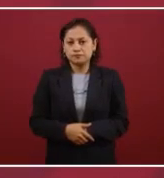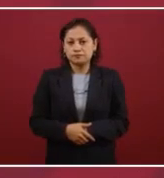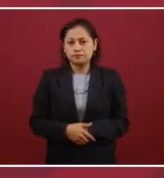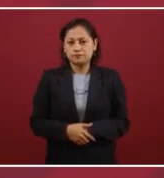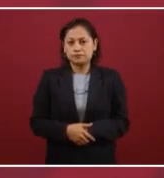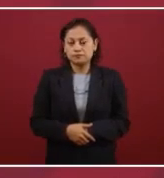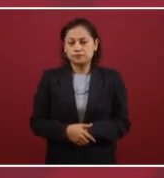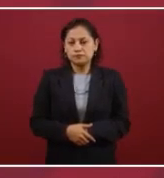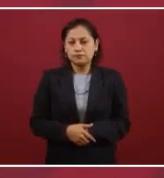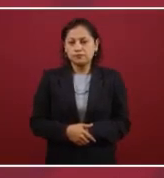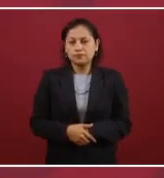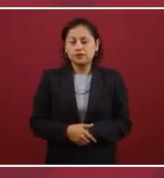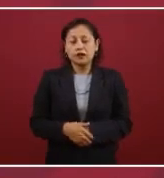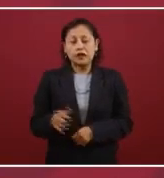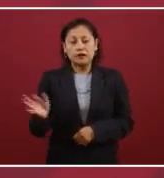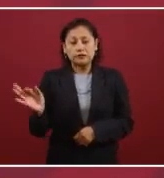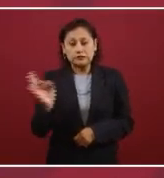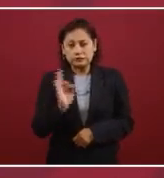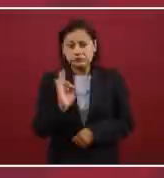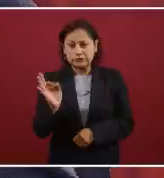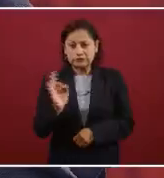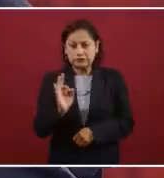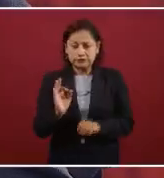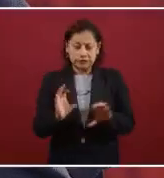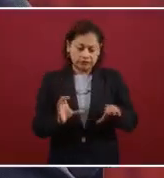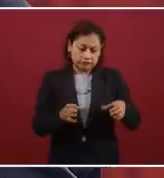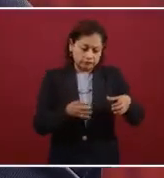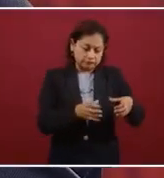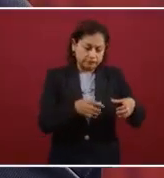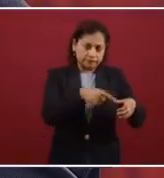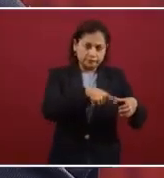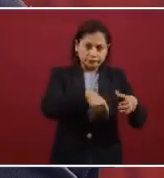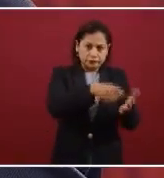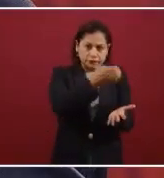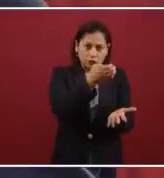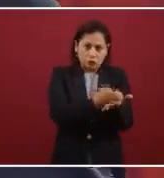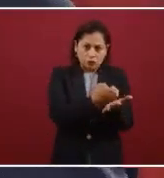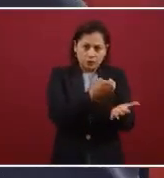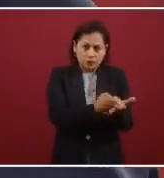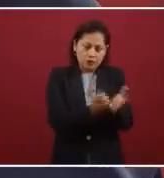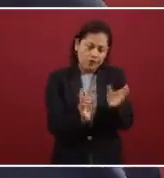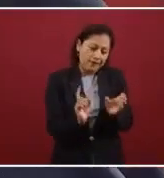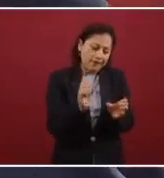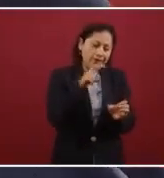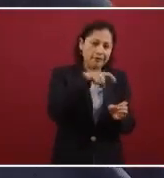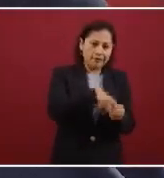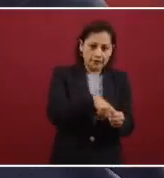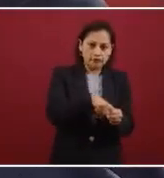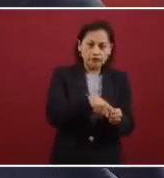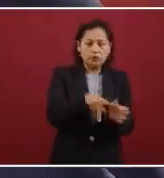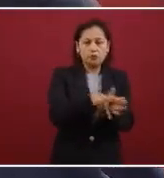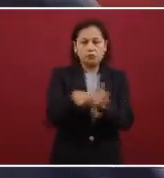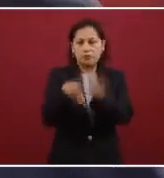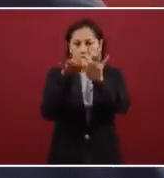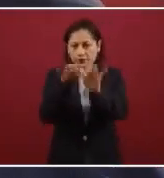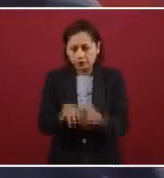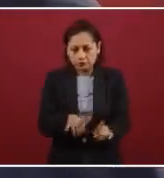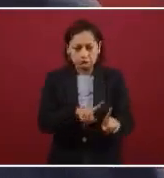el poder económico estén medios de comunicación, porque también